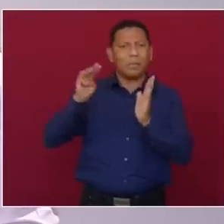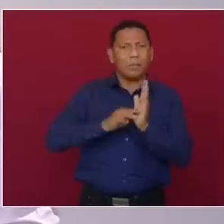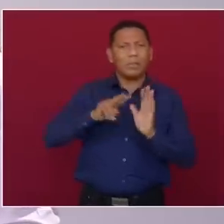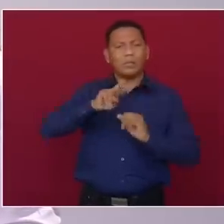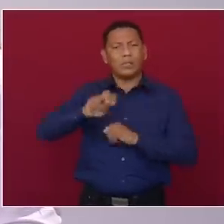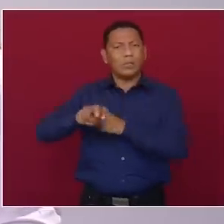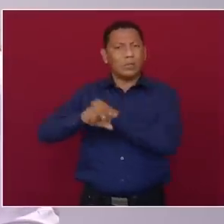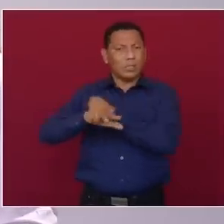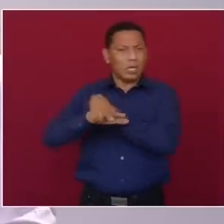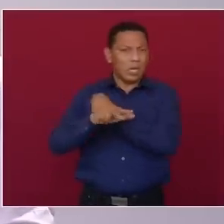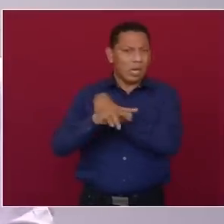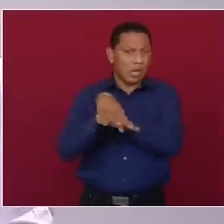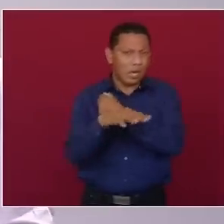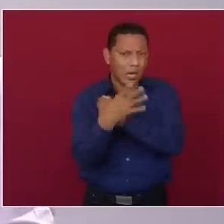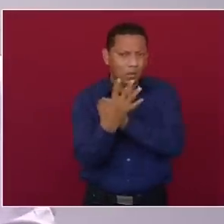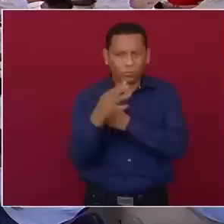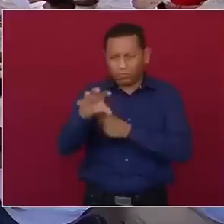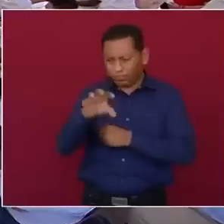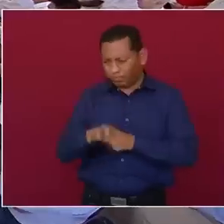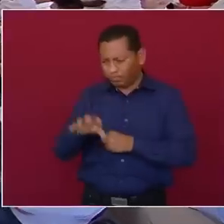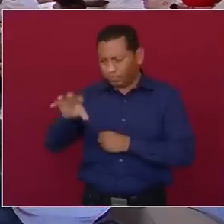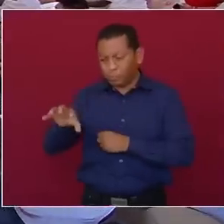30.214 pilas y